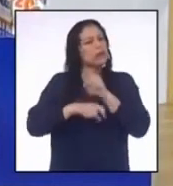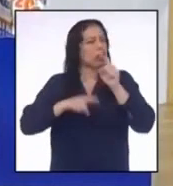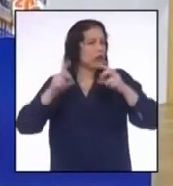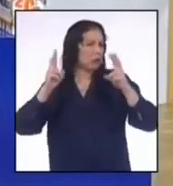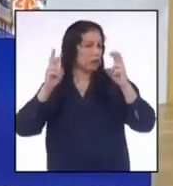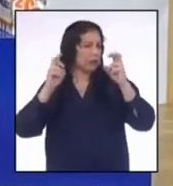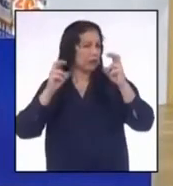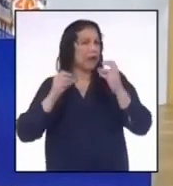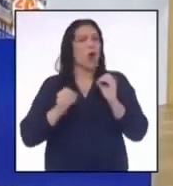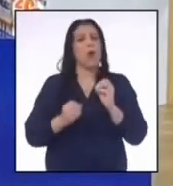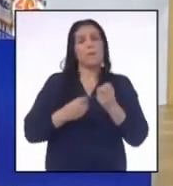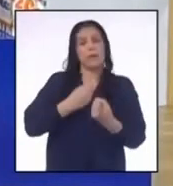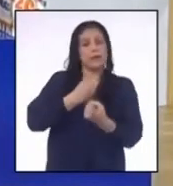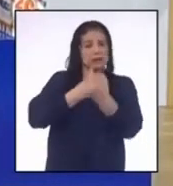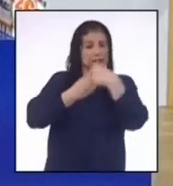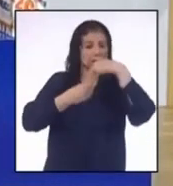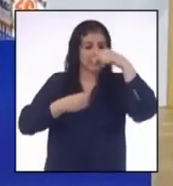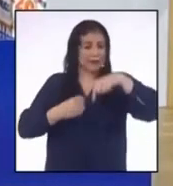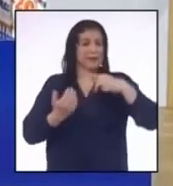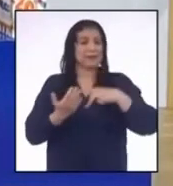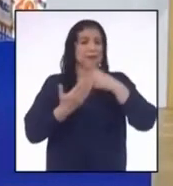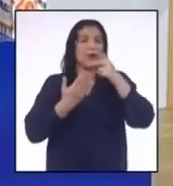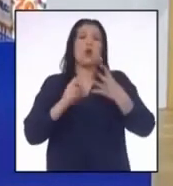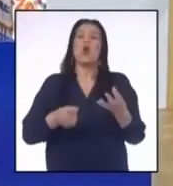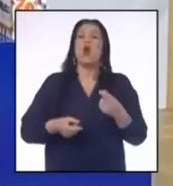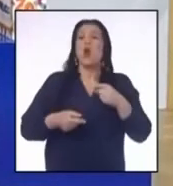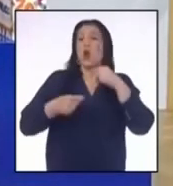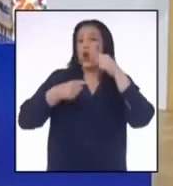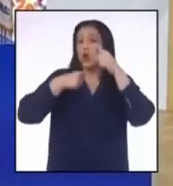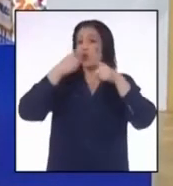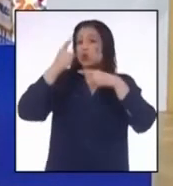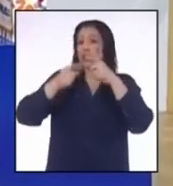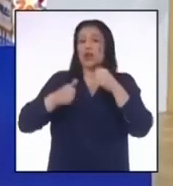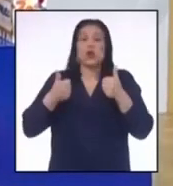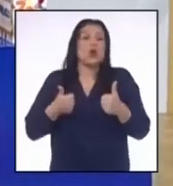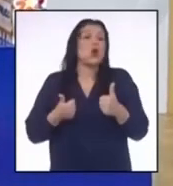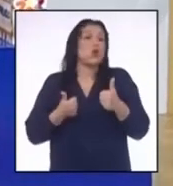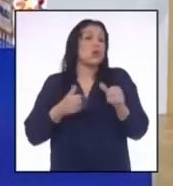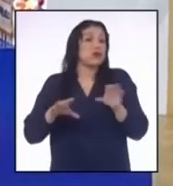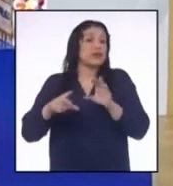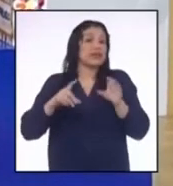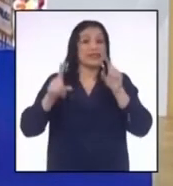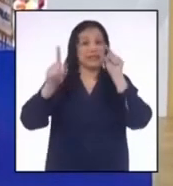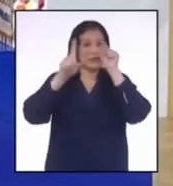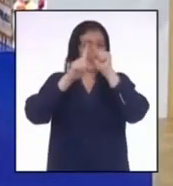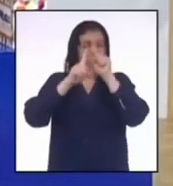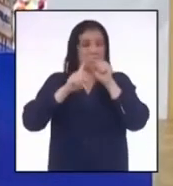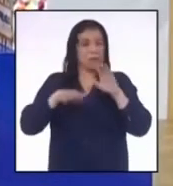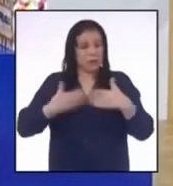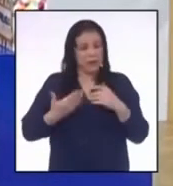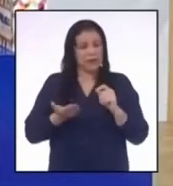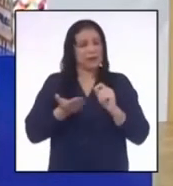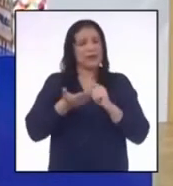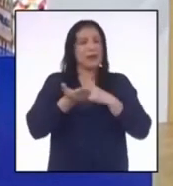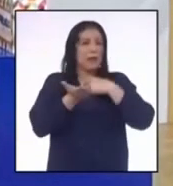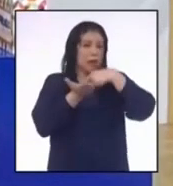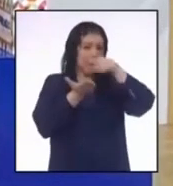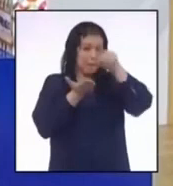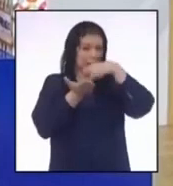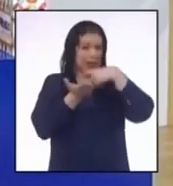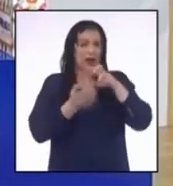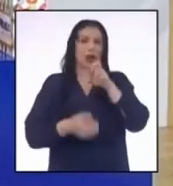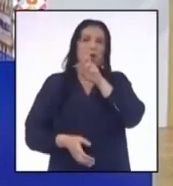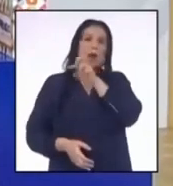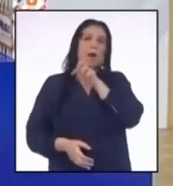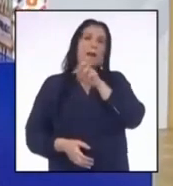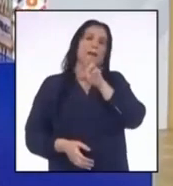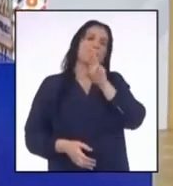temática, participar en el programa o comentarnos cómo te fue en los retos, puedes escribirnos a